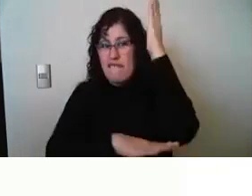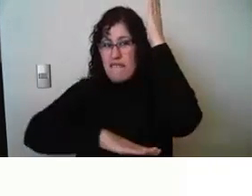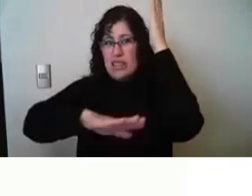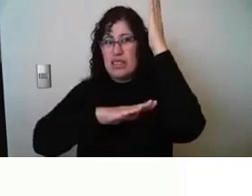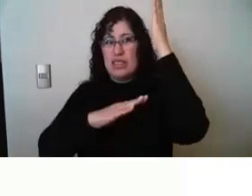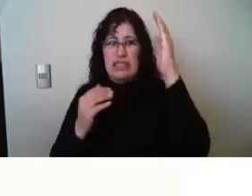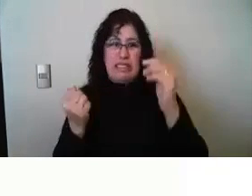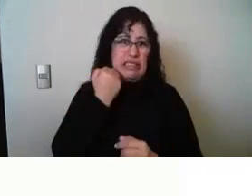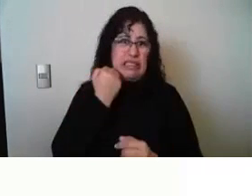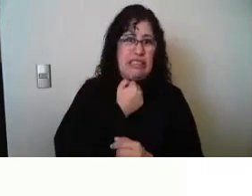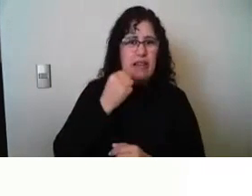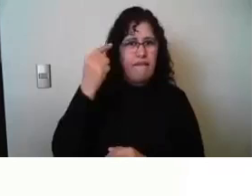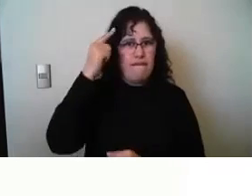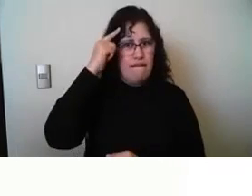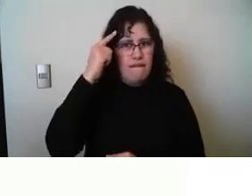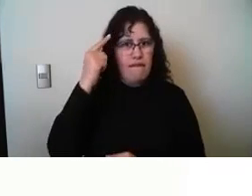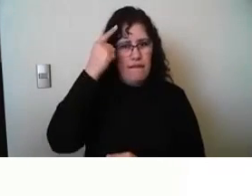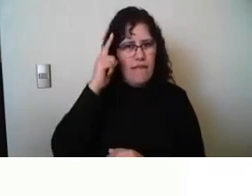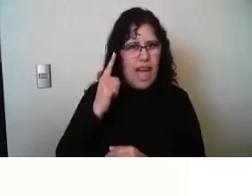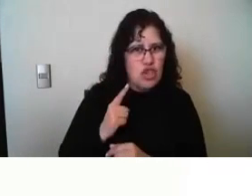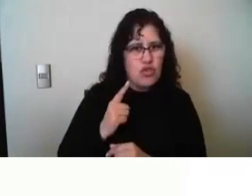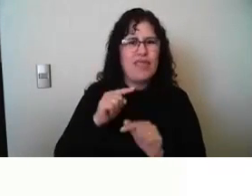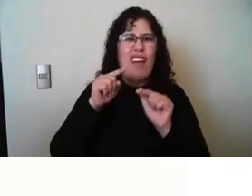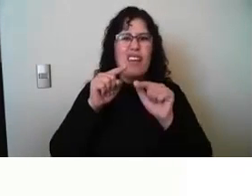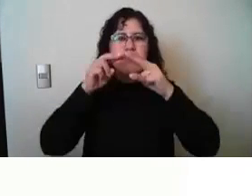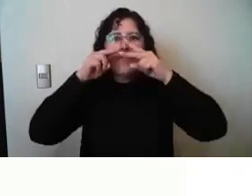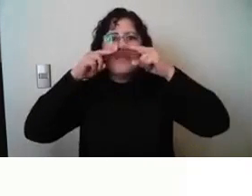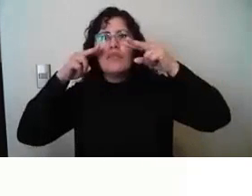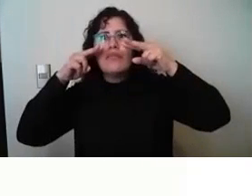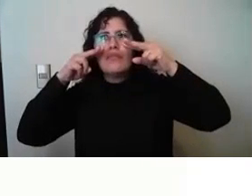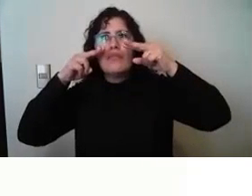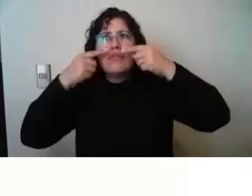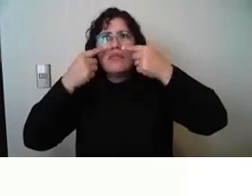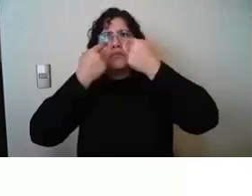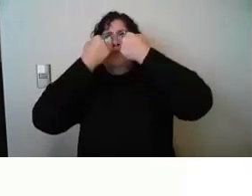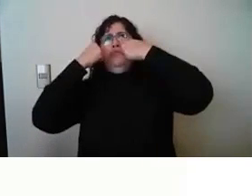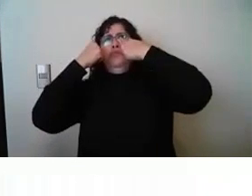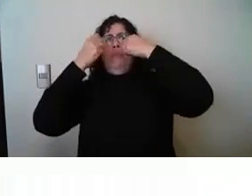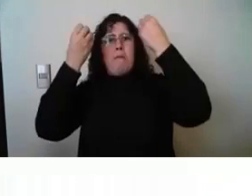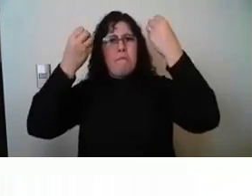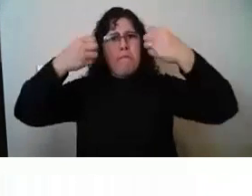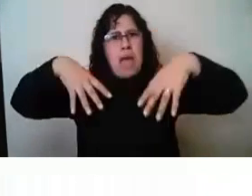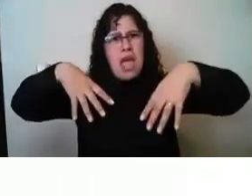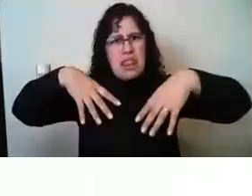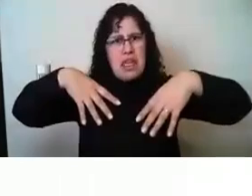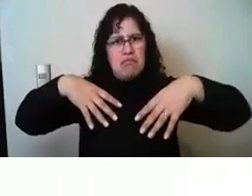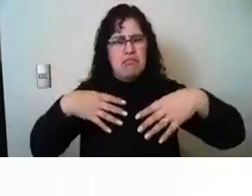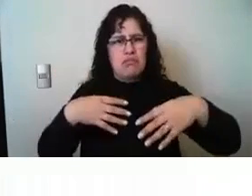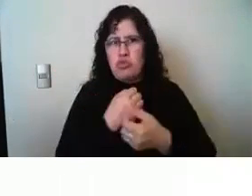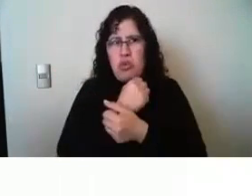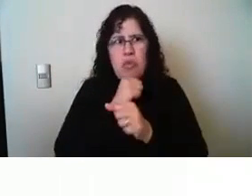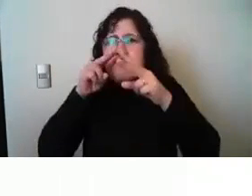la pérdida del olfato, conocido también como anosmia, ¿ya?